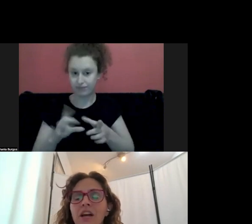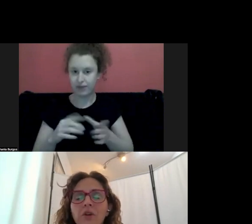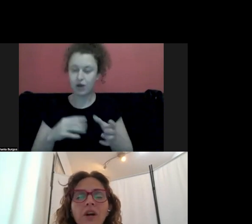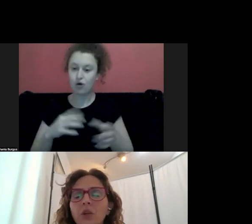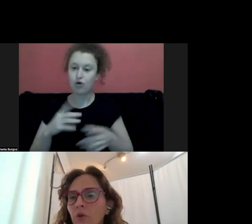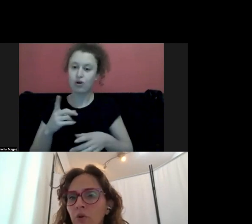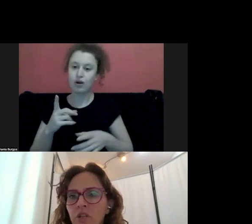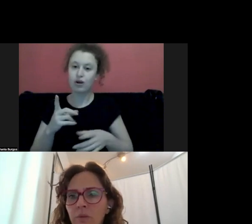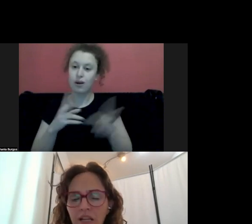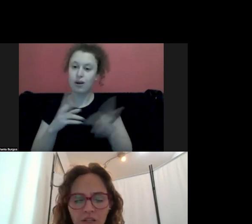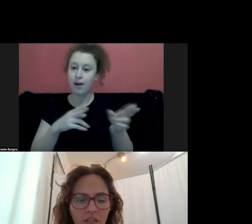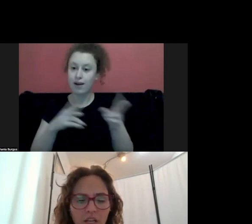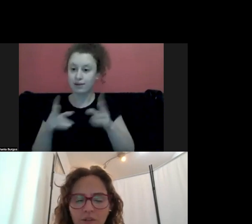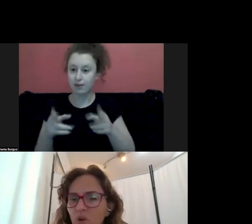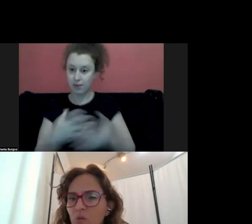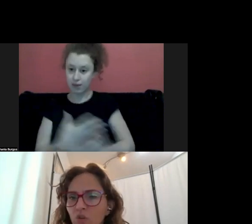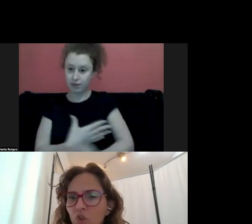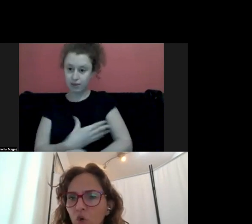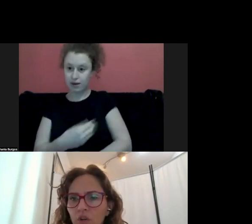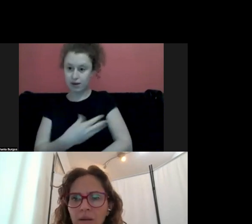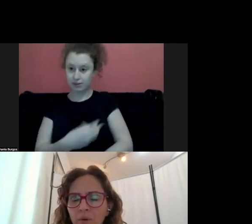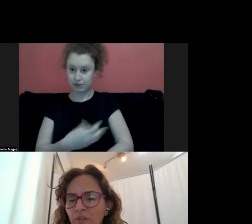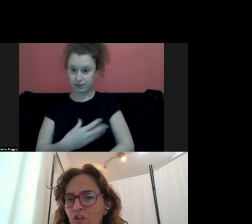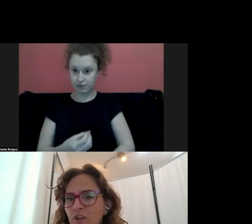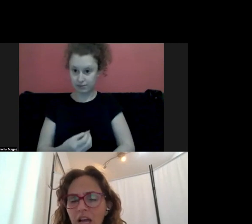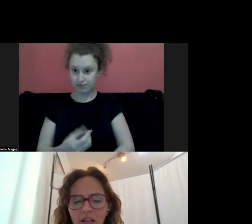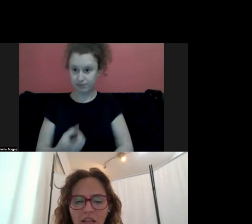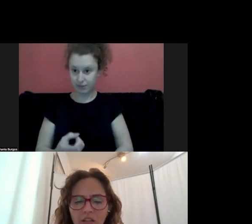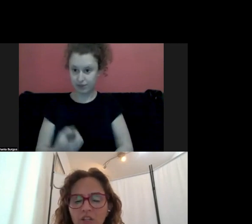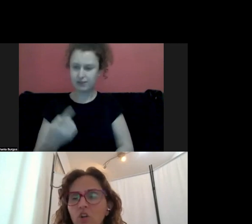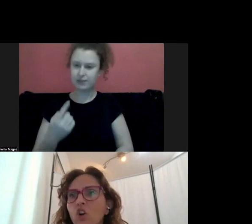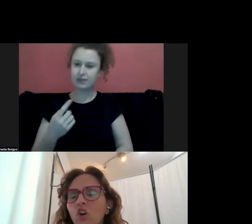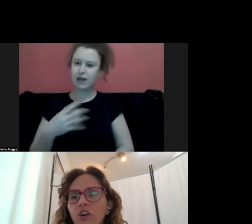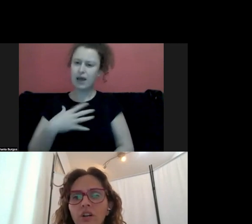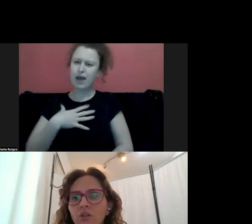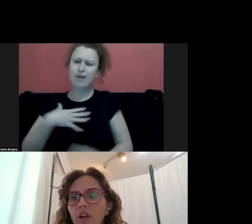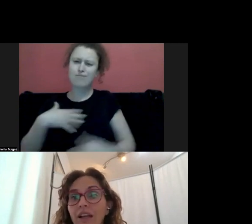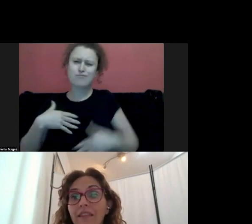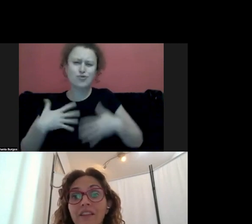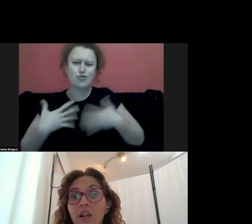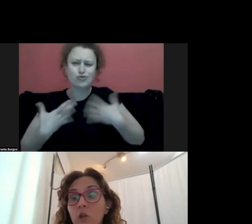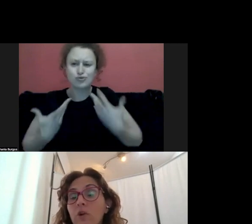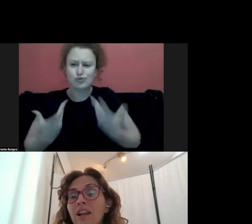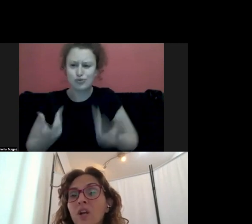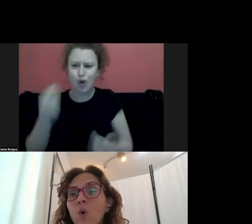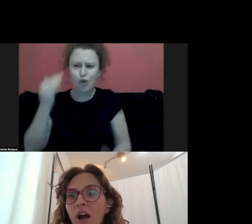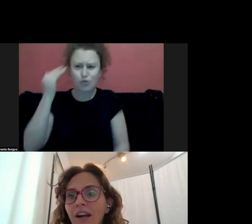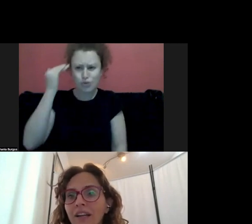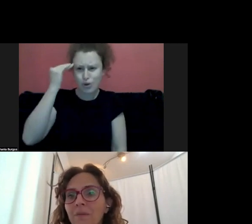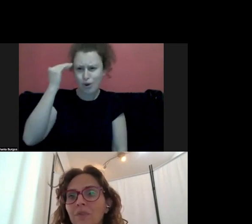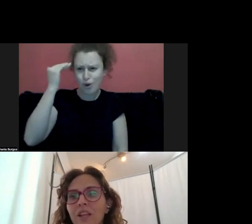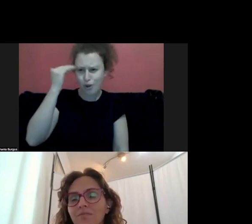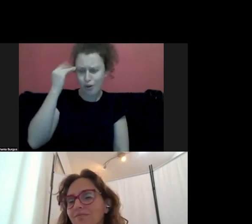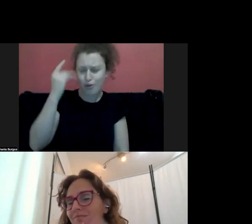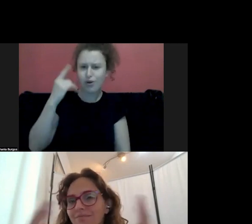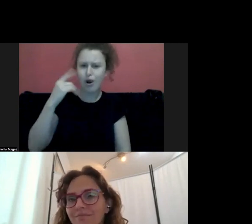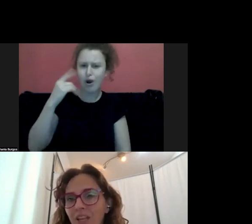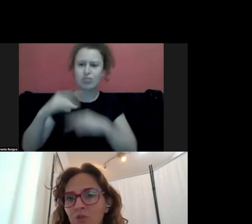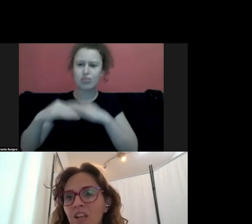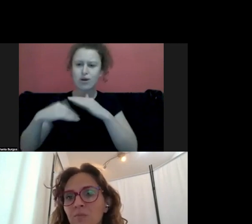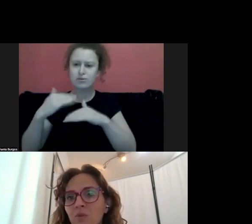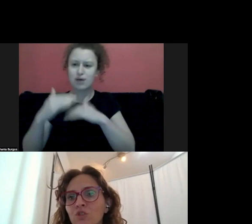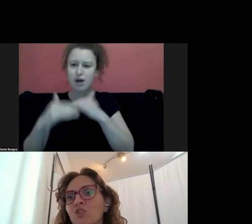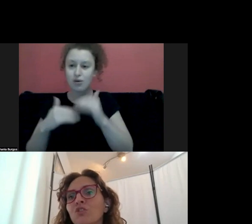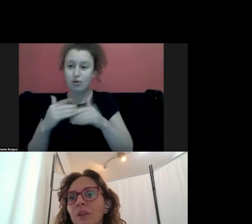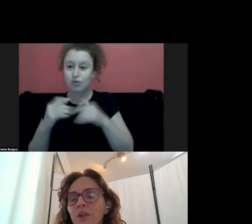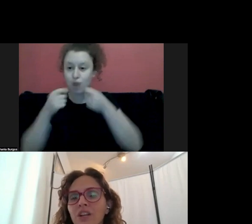desarrollo humano, a todos los niveles, psicomotor, emocional, psicológico, el desarrollo del lenguaje. Es